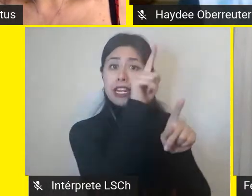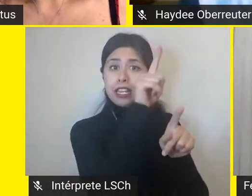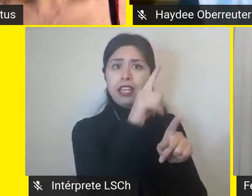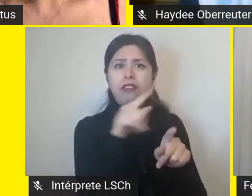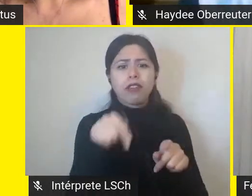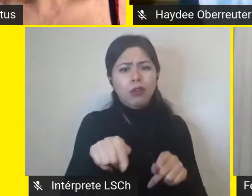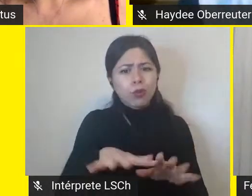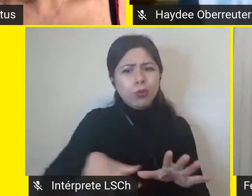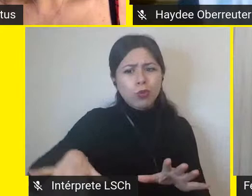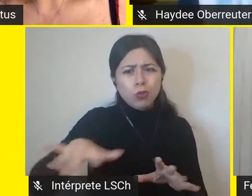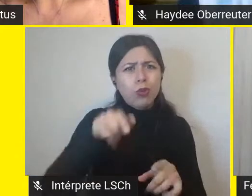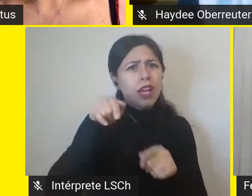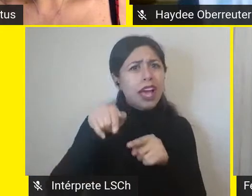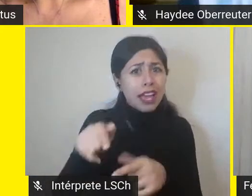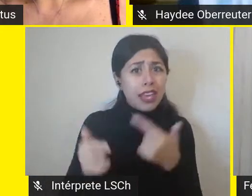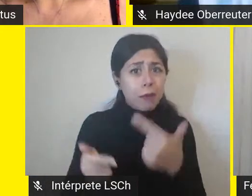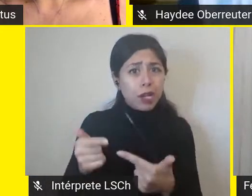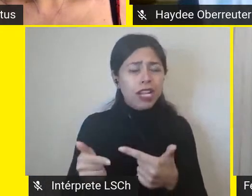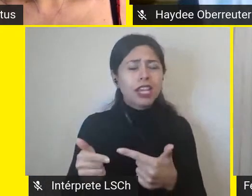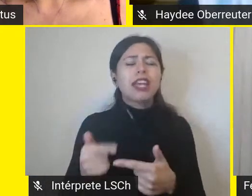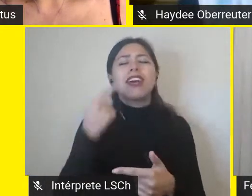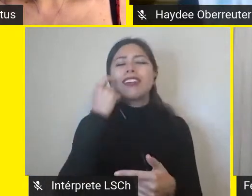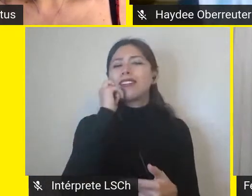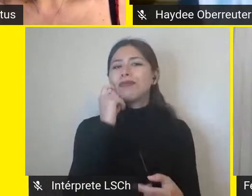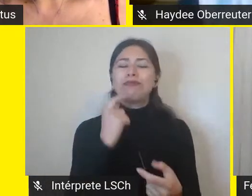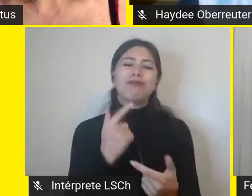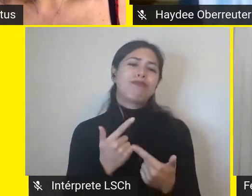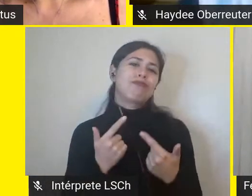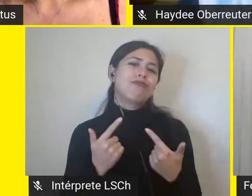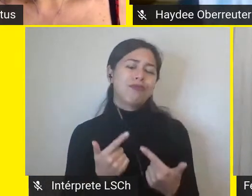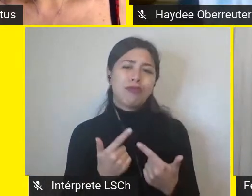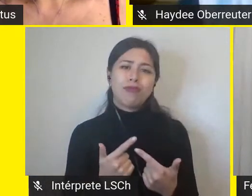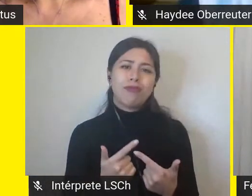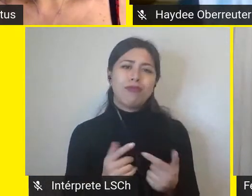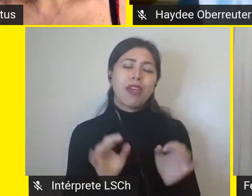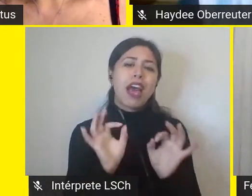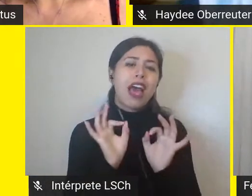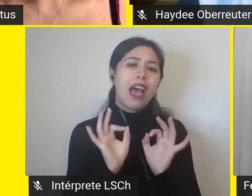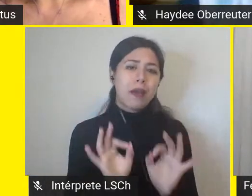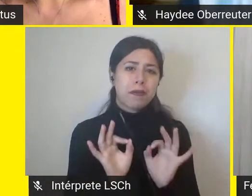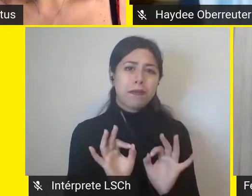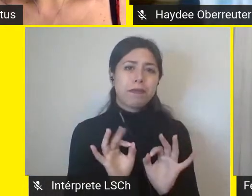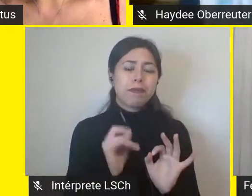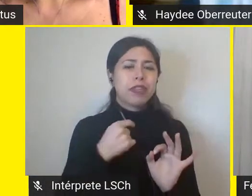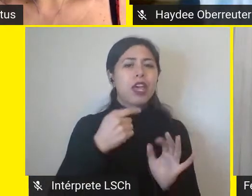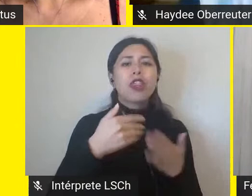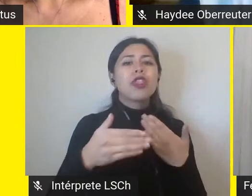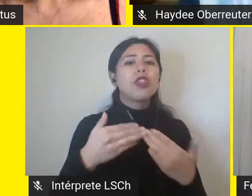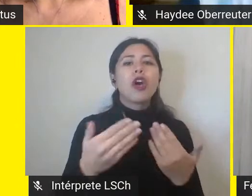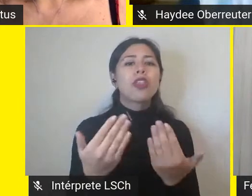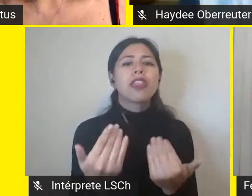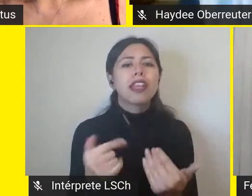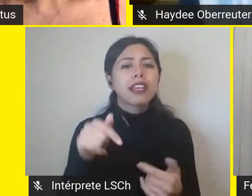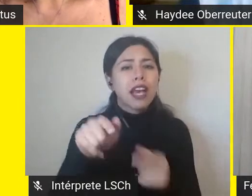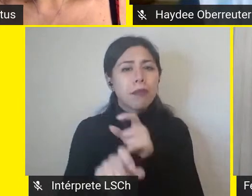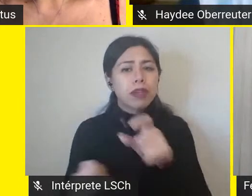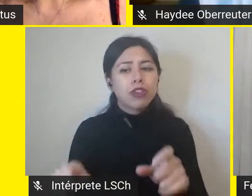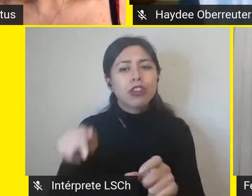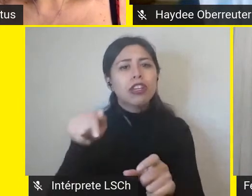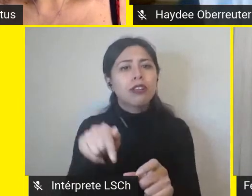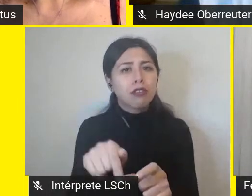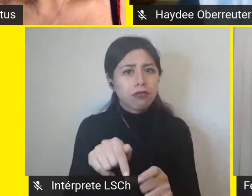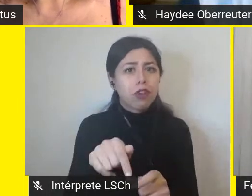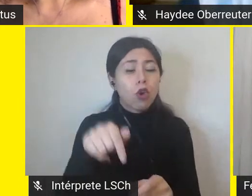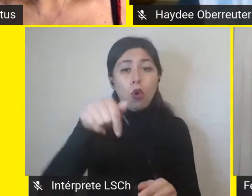me parece fantástico. ¿Dónde están las necesidades de la gente? Hoy día, quienes estaban más o menos un poquito más